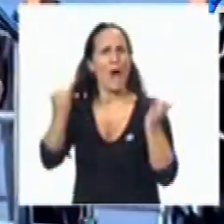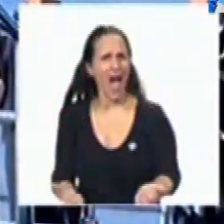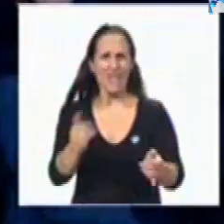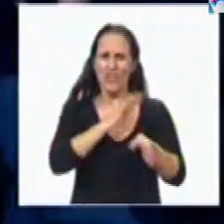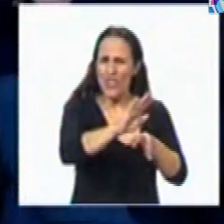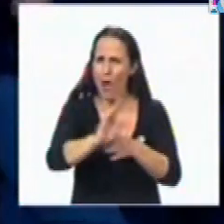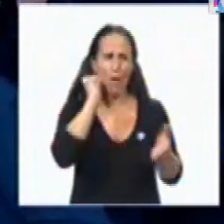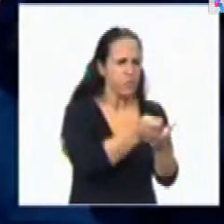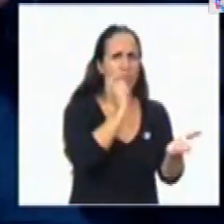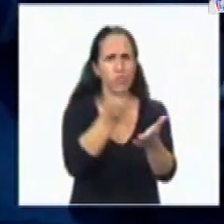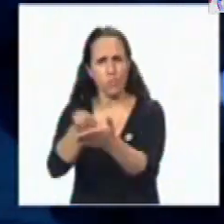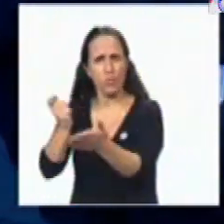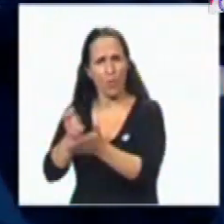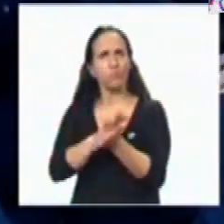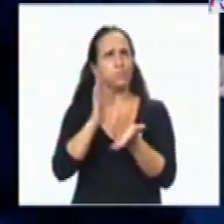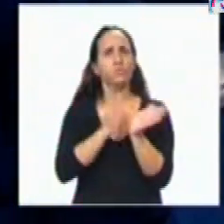deudas.